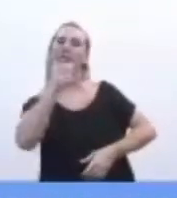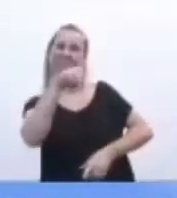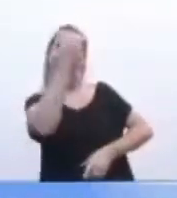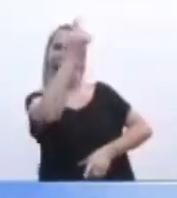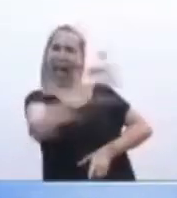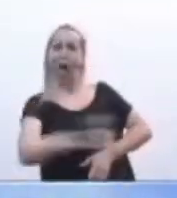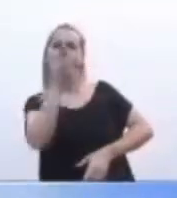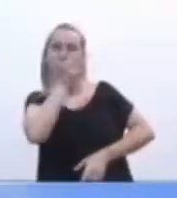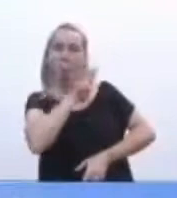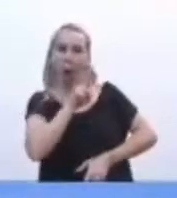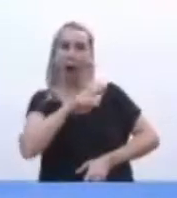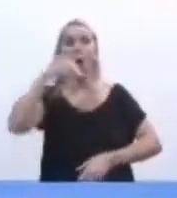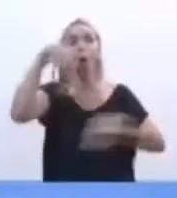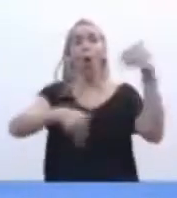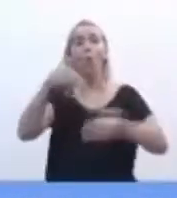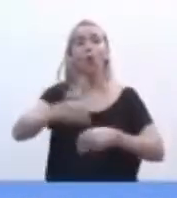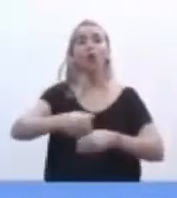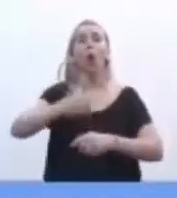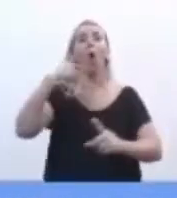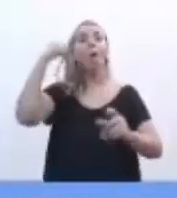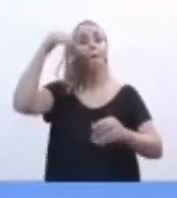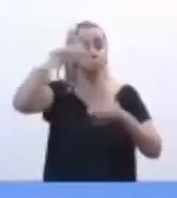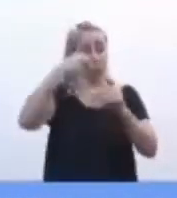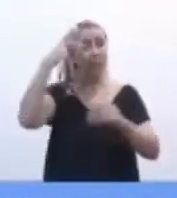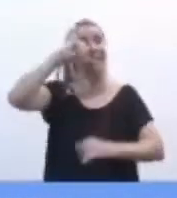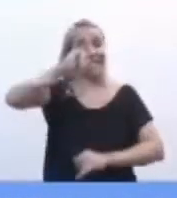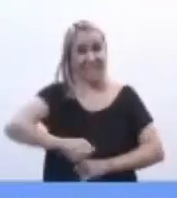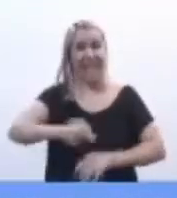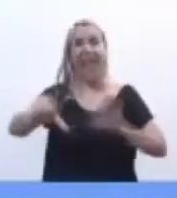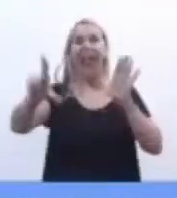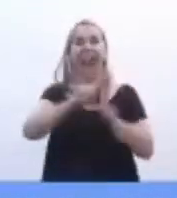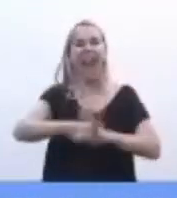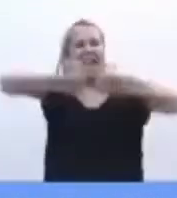y que sea ley de una vez por todas muchas gracias